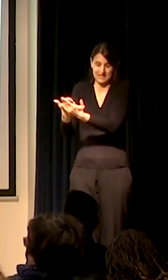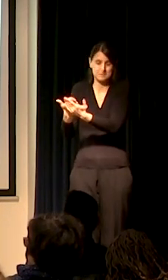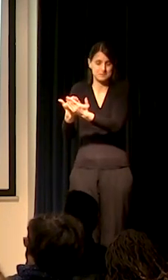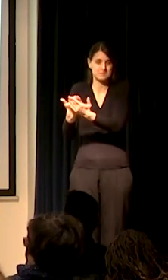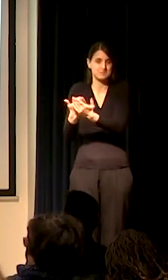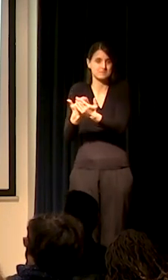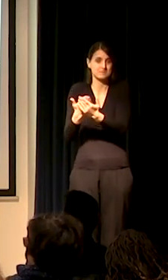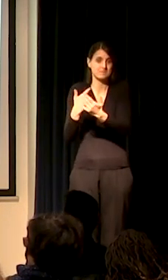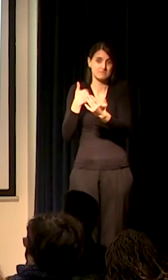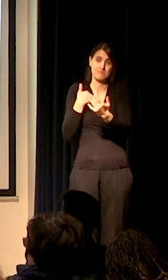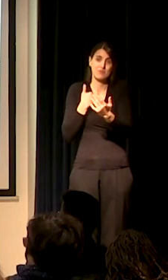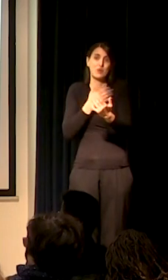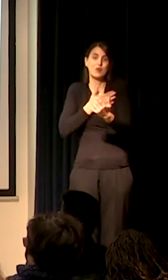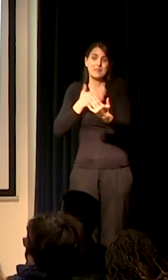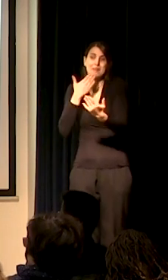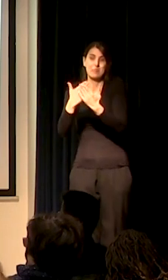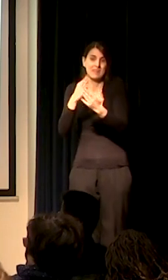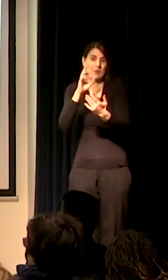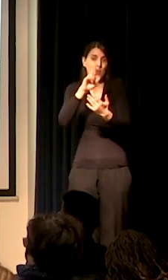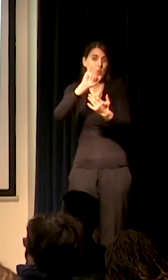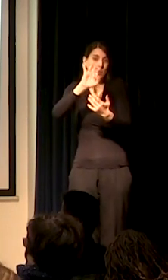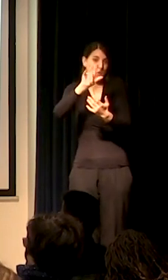me sabe mal porque se lo iba a pedir a Oriol,